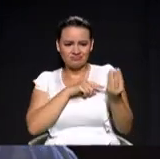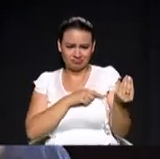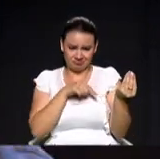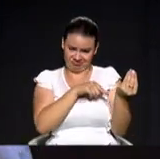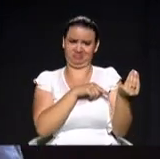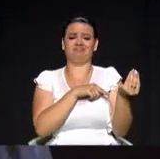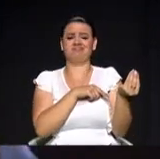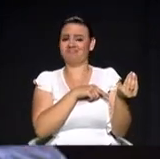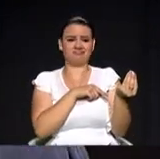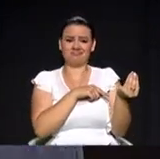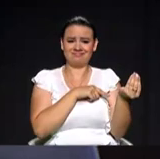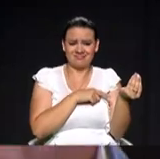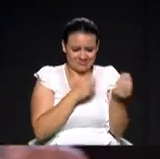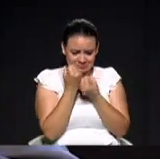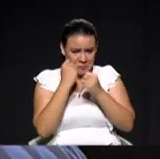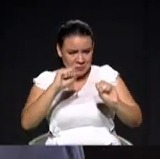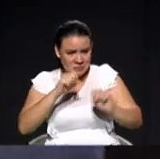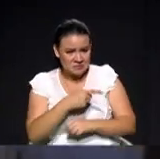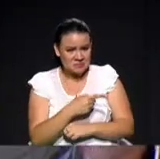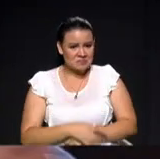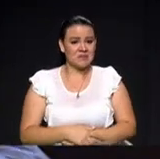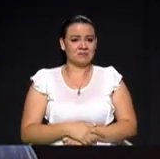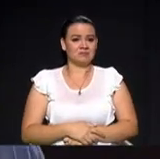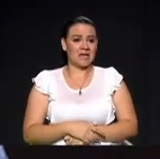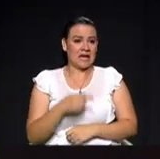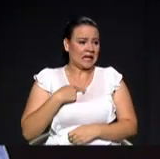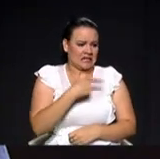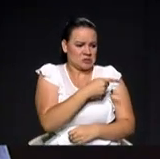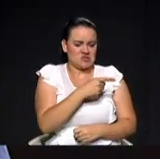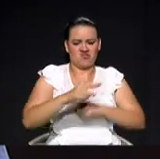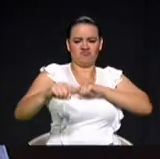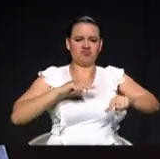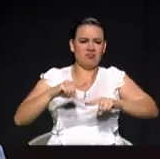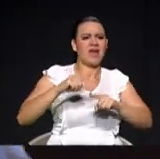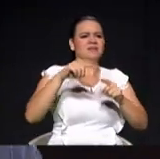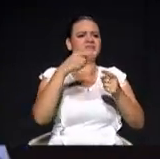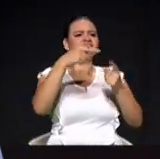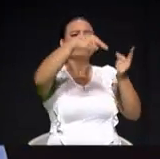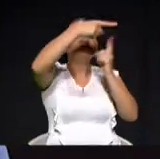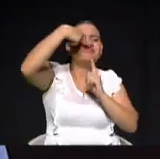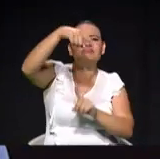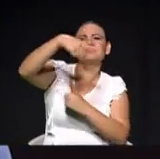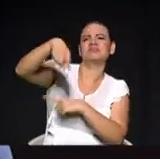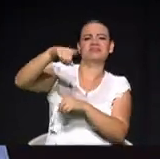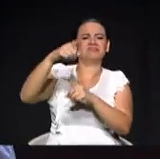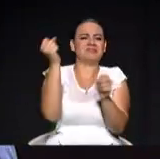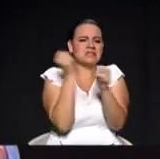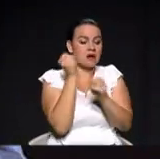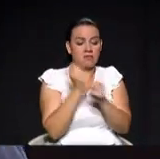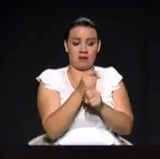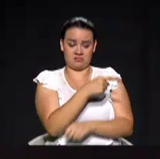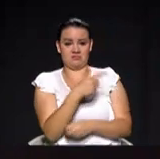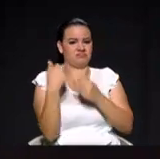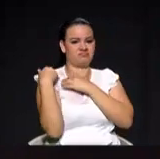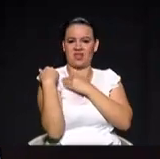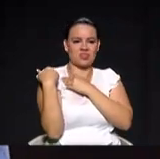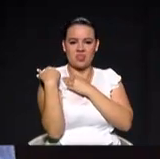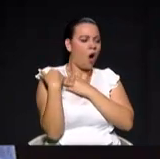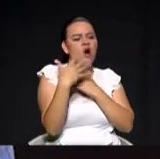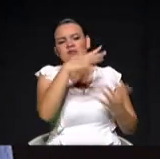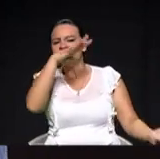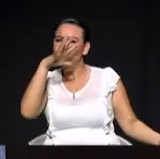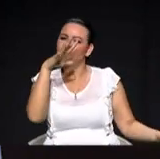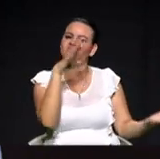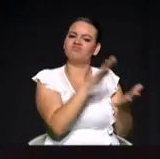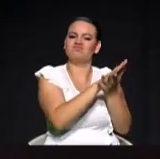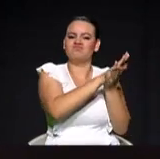requerimientos que tiene la gente entre ellos el entretenimiento el empleo entre otras cosas las vamos a combatir pero también vamos a avanzar en persuadir